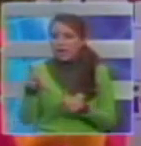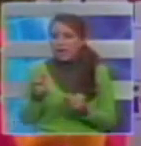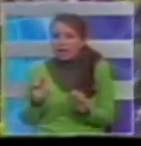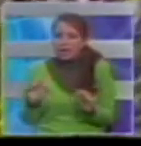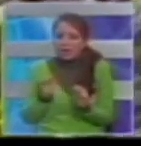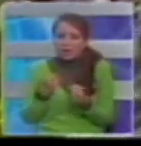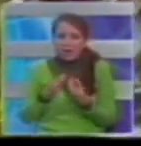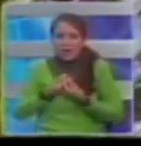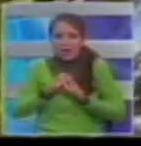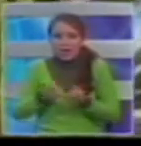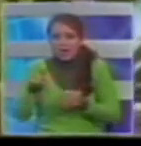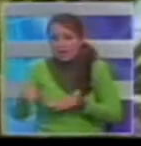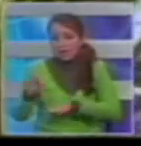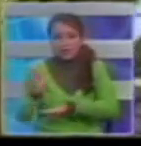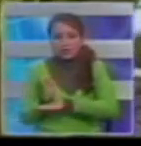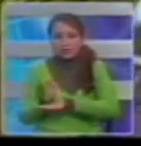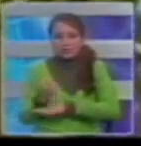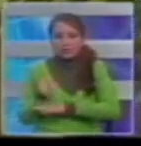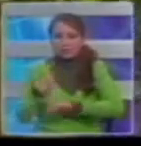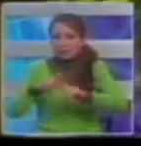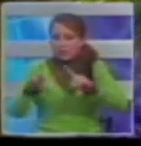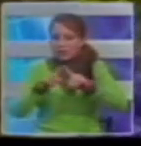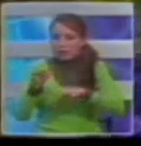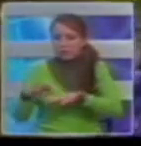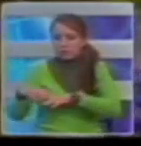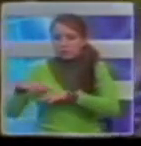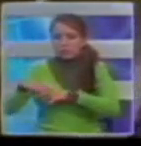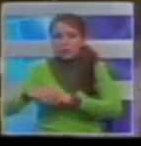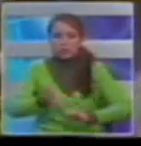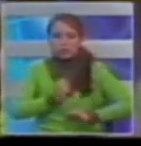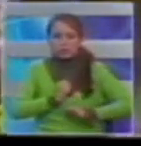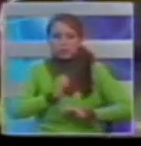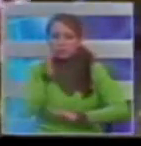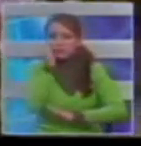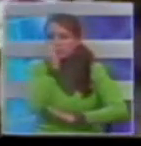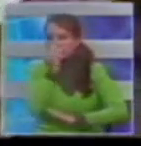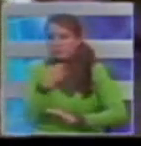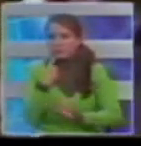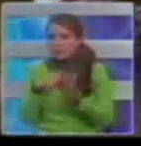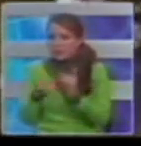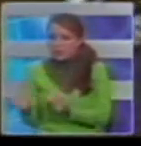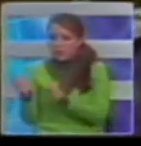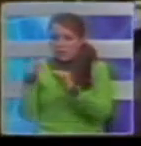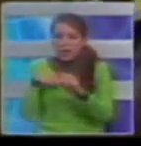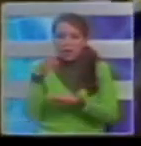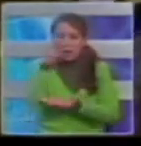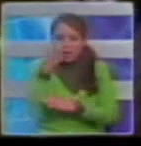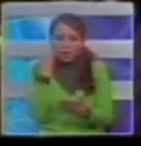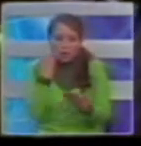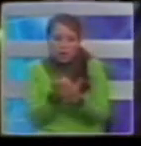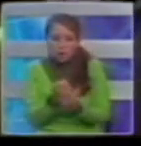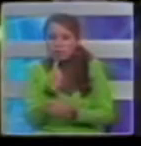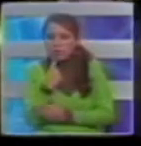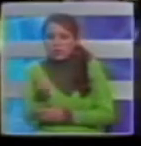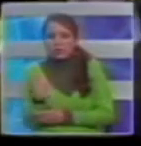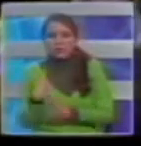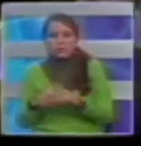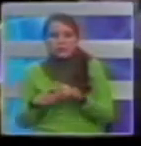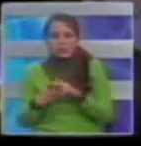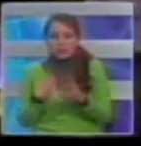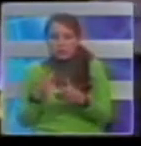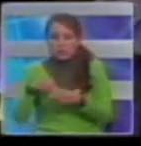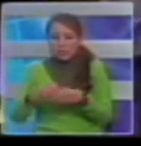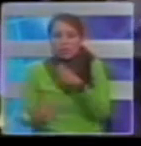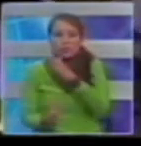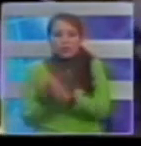se ha perdido. En Ecuador ya tenemos varios cultivadores de orquídeas que vienen, nos buscan, compran, dice, y empiezan a